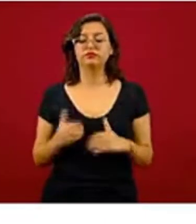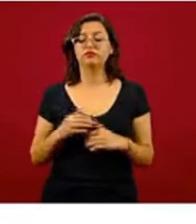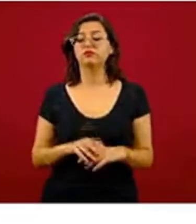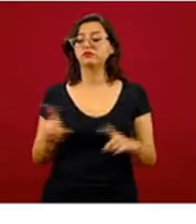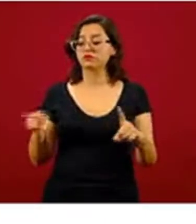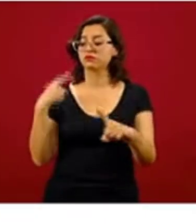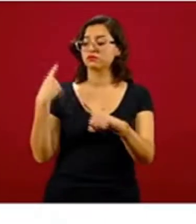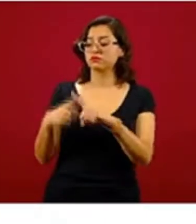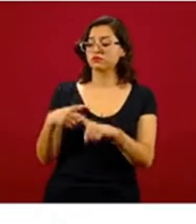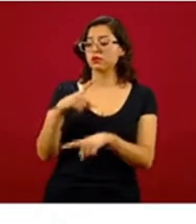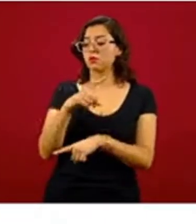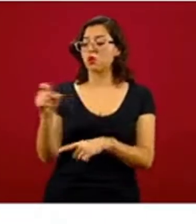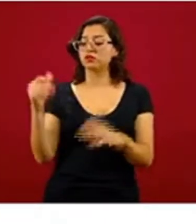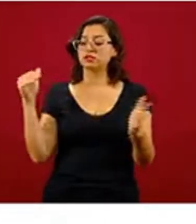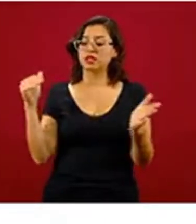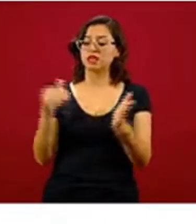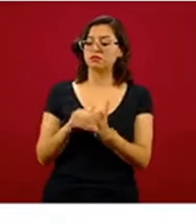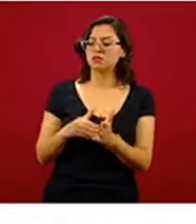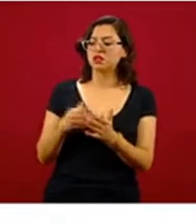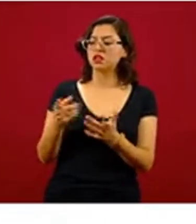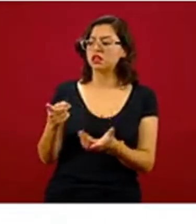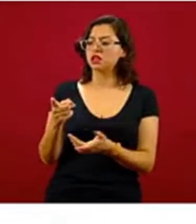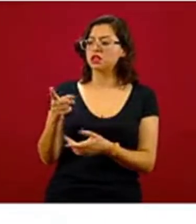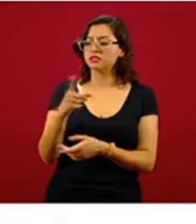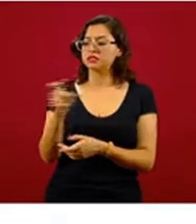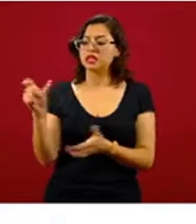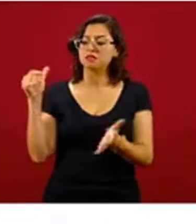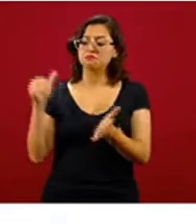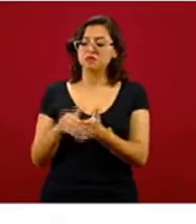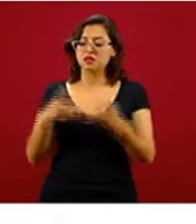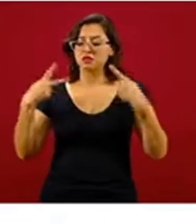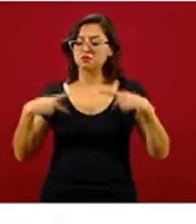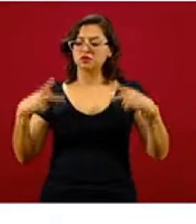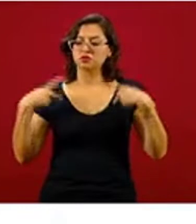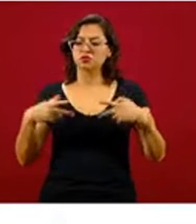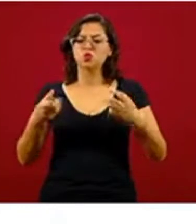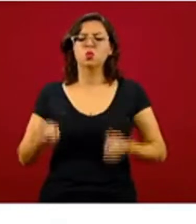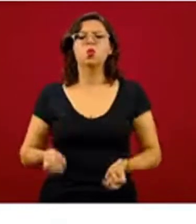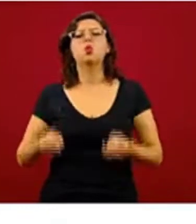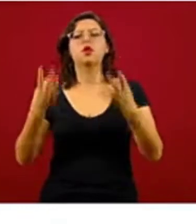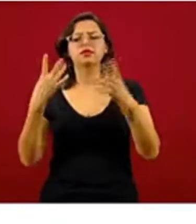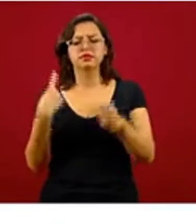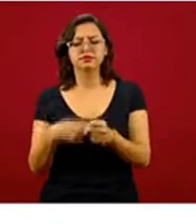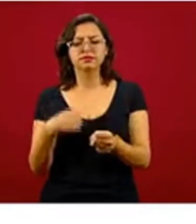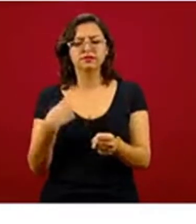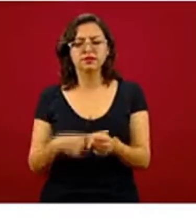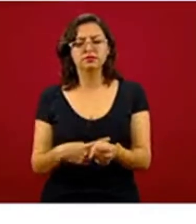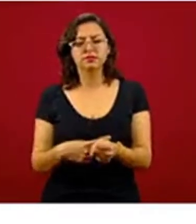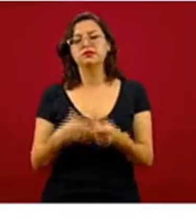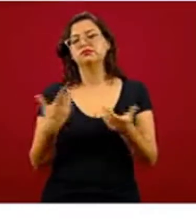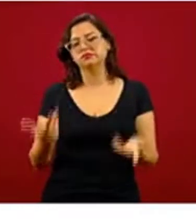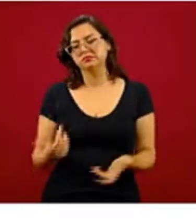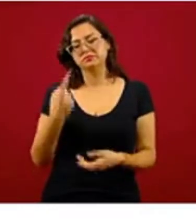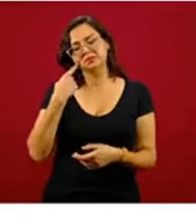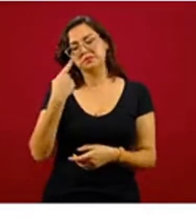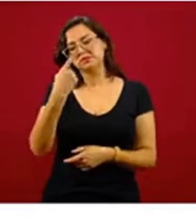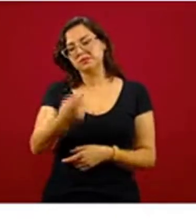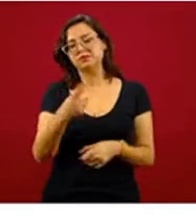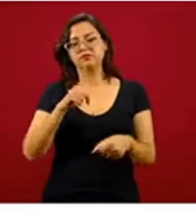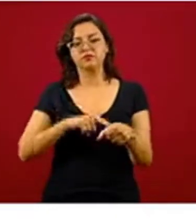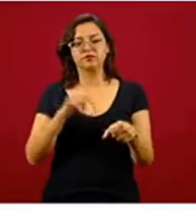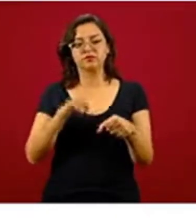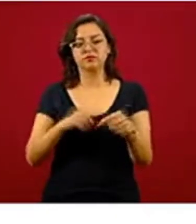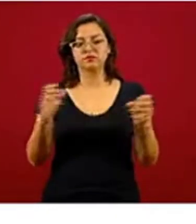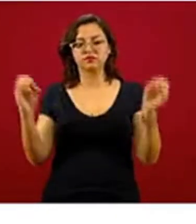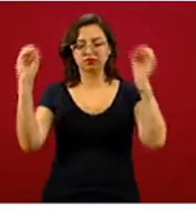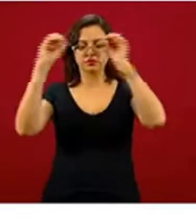de incidencia acumulada, es decir, con base poblacional, en donde siempre comentamos que los colores más oscuros representan a